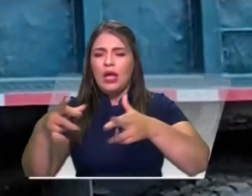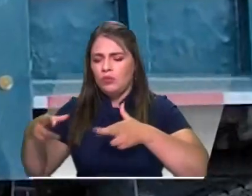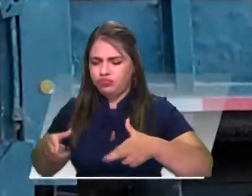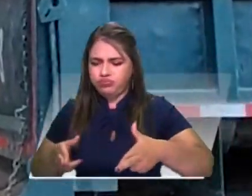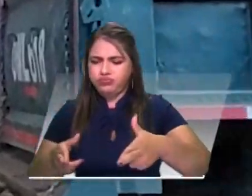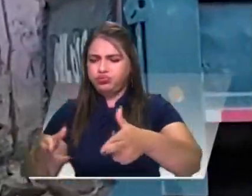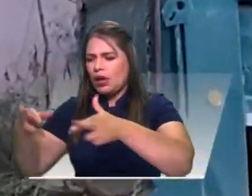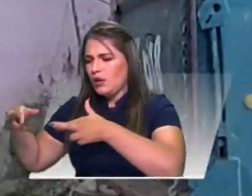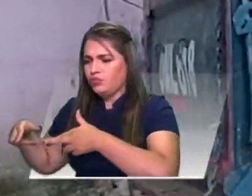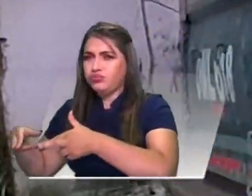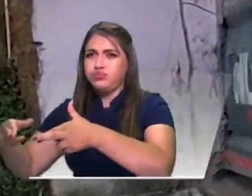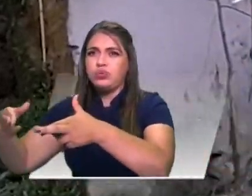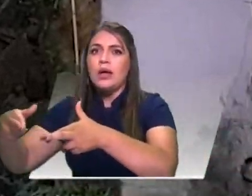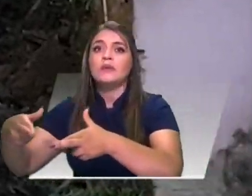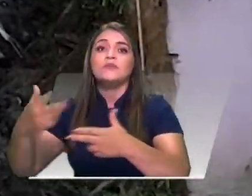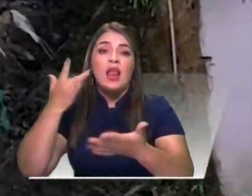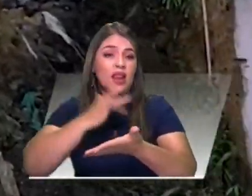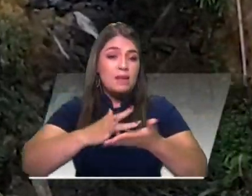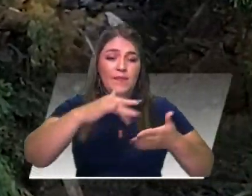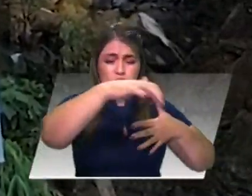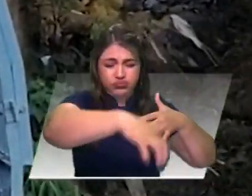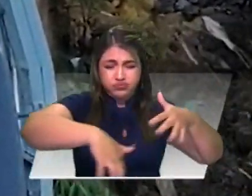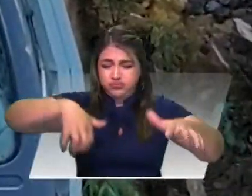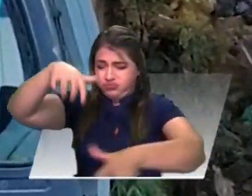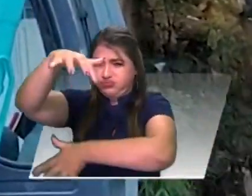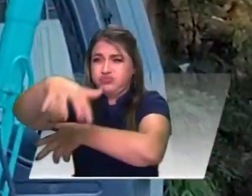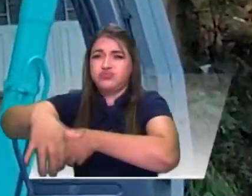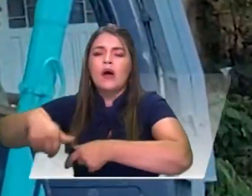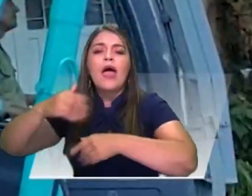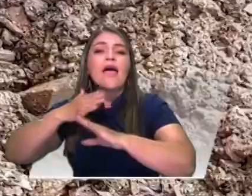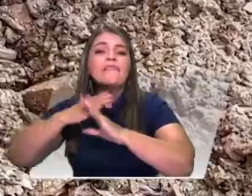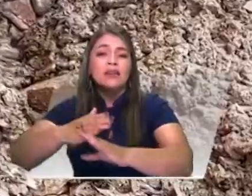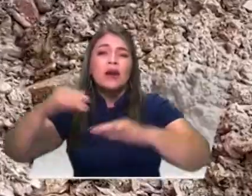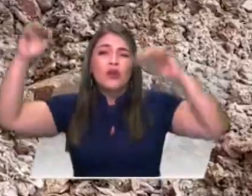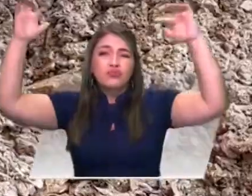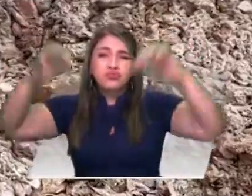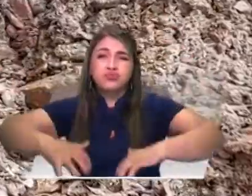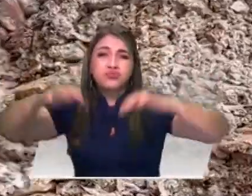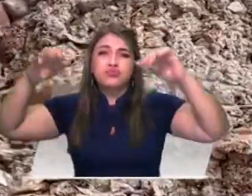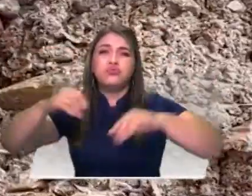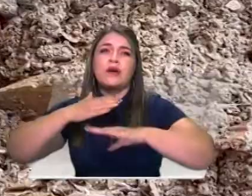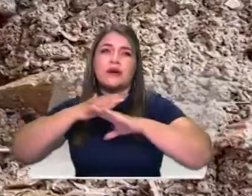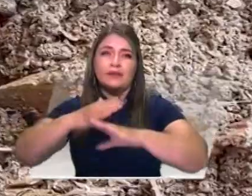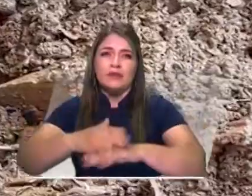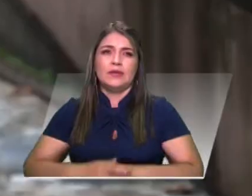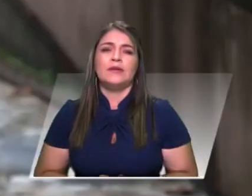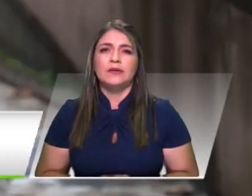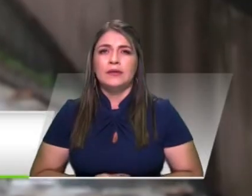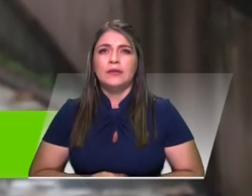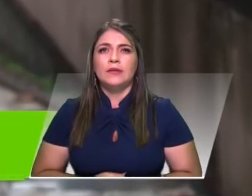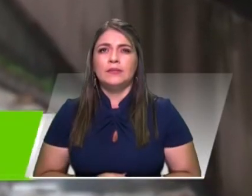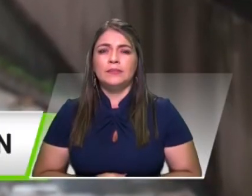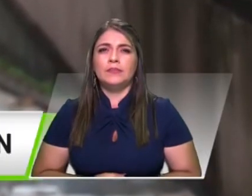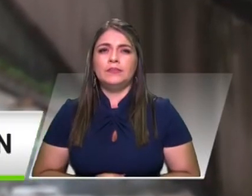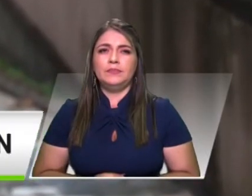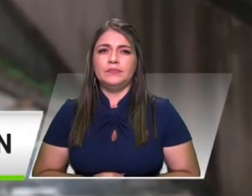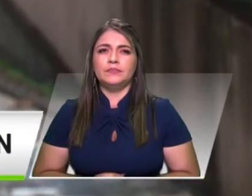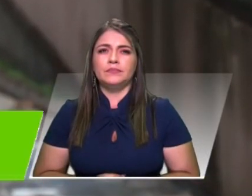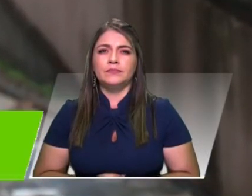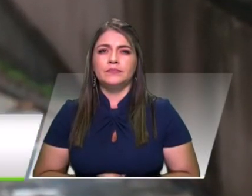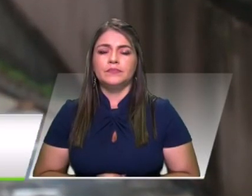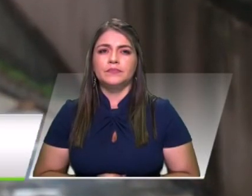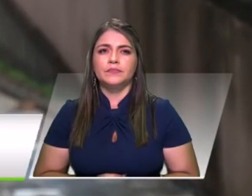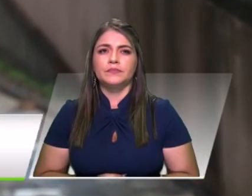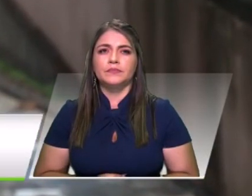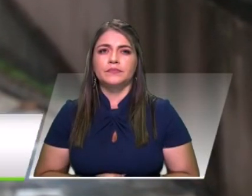la herrera en la comuna 1 de medellín esto para prevenir inundaciones causadas por fuertes torrenciales hemos diente dejado los